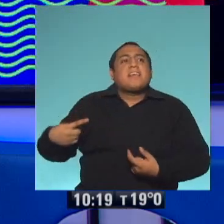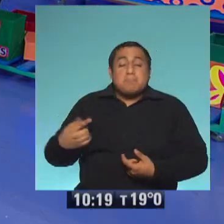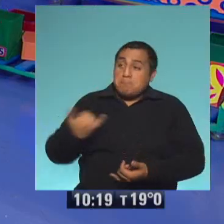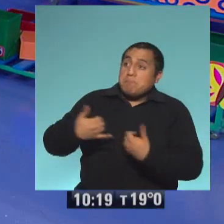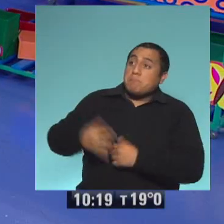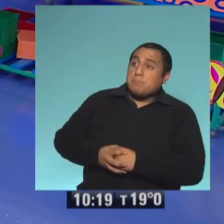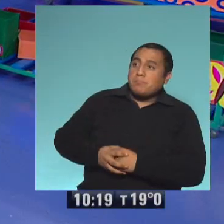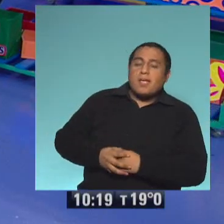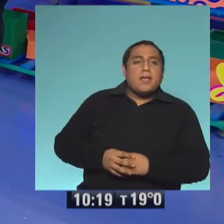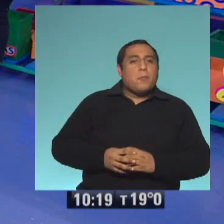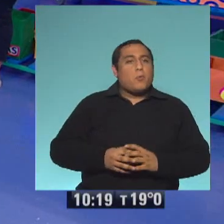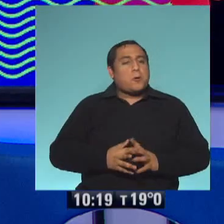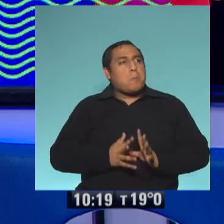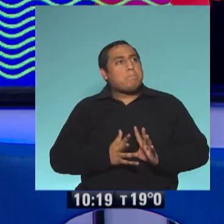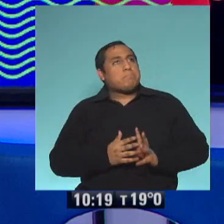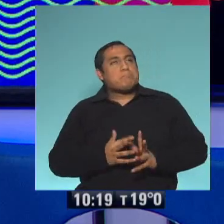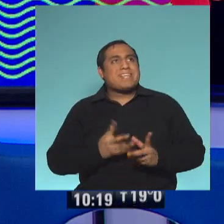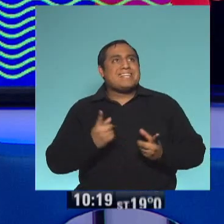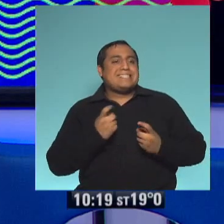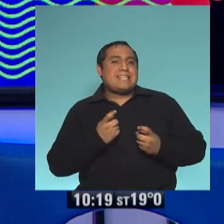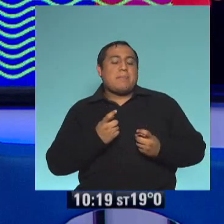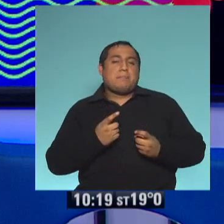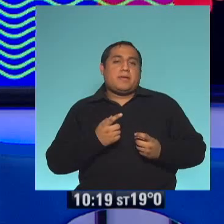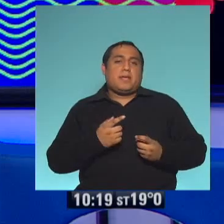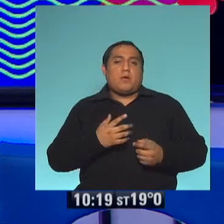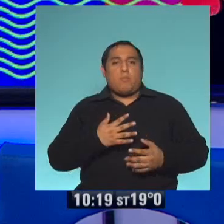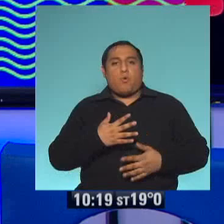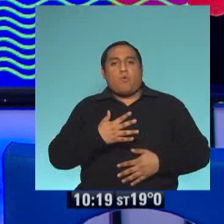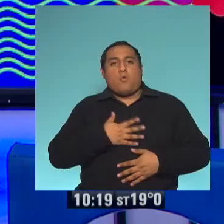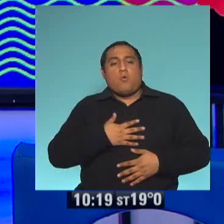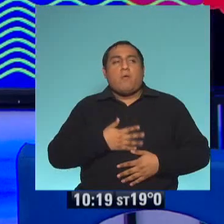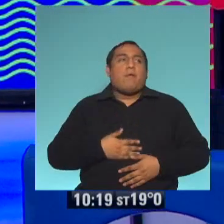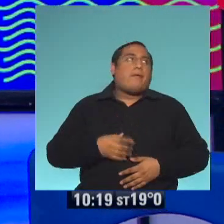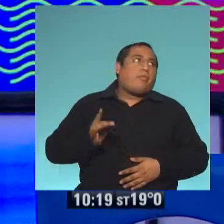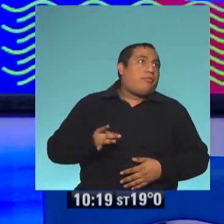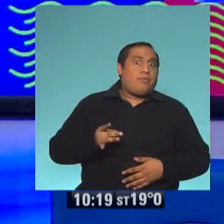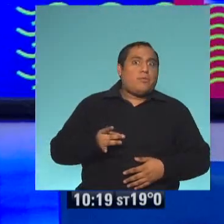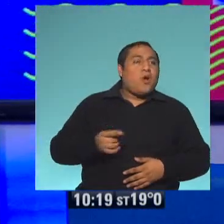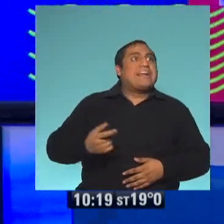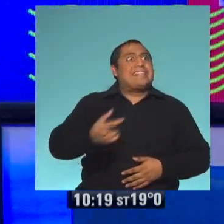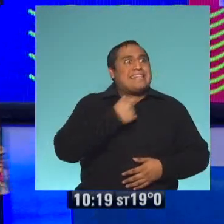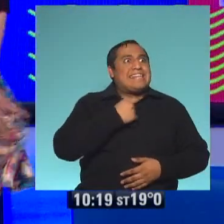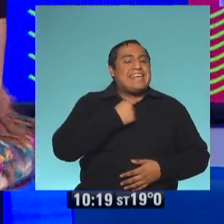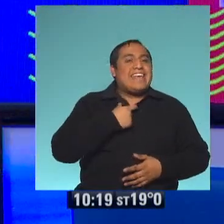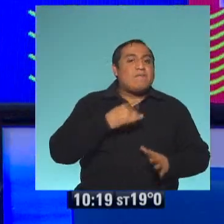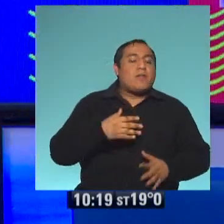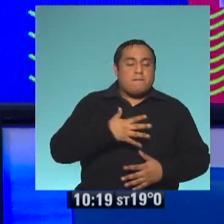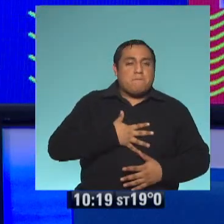Genial. Bueno, hace falta. Primero, ganas. Hay que tener ganas de volar. Yo tengo muchas ganas de verte volar.